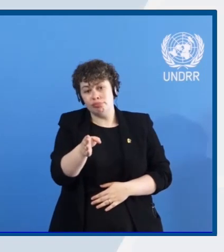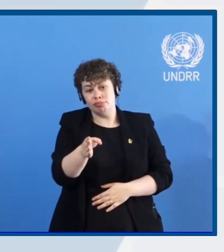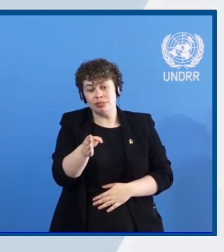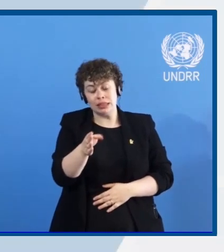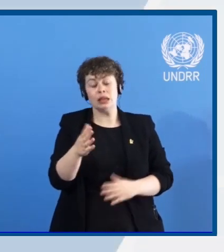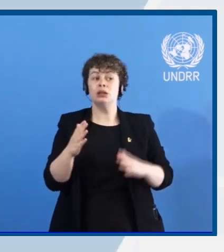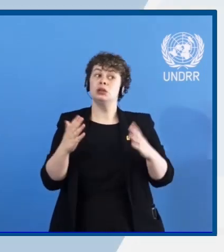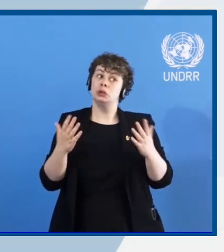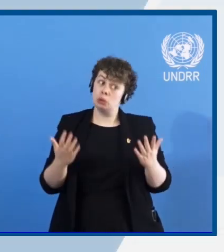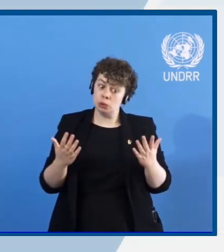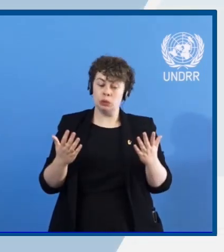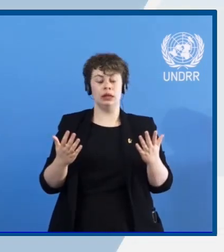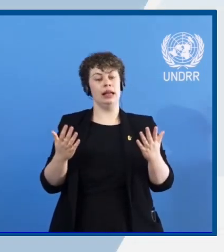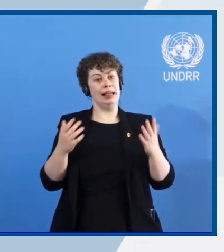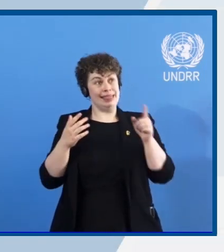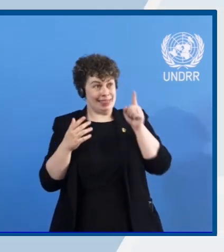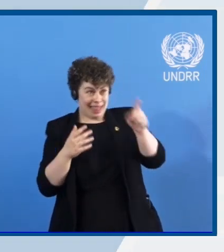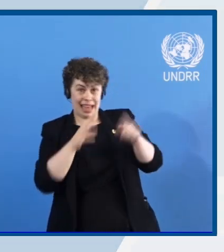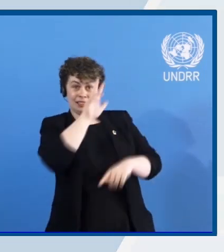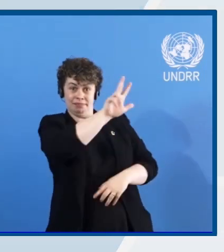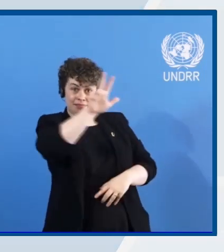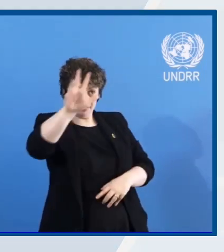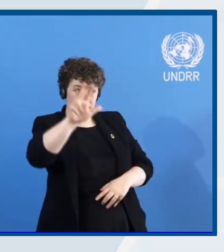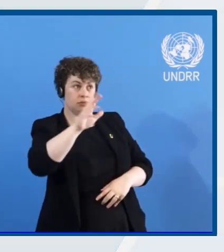las organizaciones de investigación pública